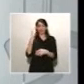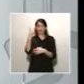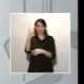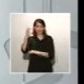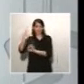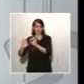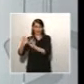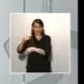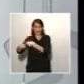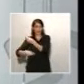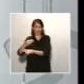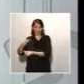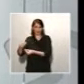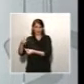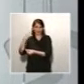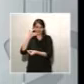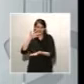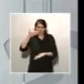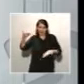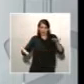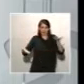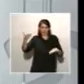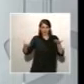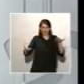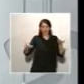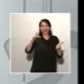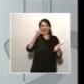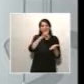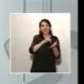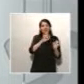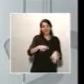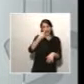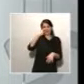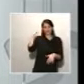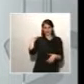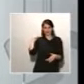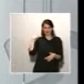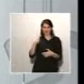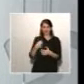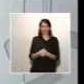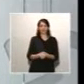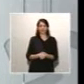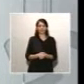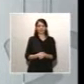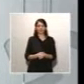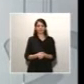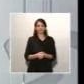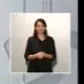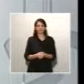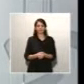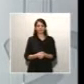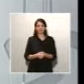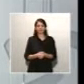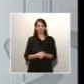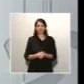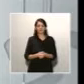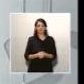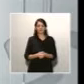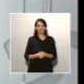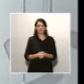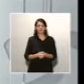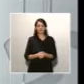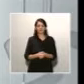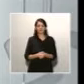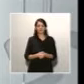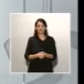un día equivalente del año anterior. En el caso de los viajeros de transporte de